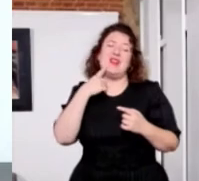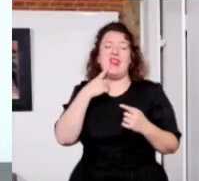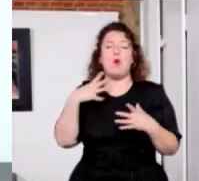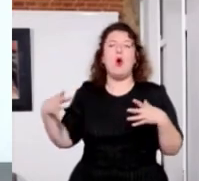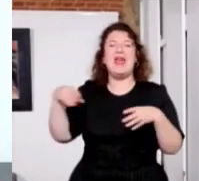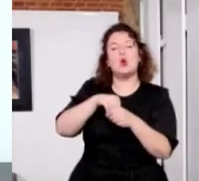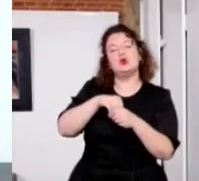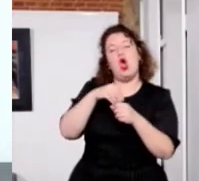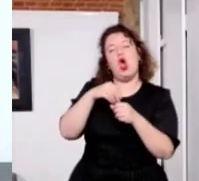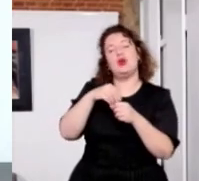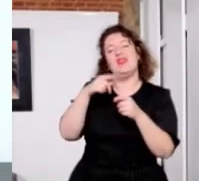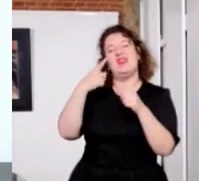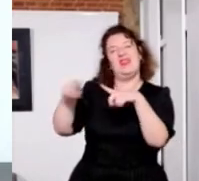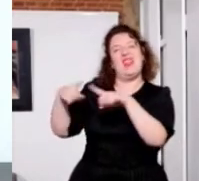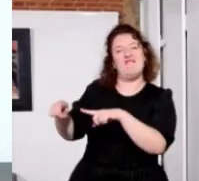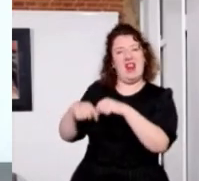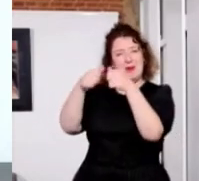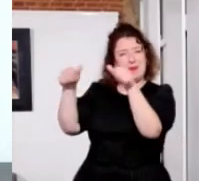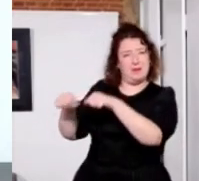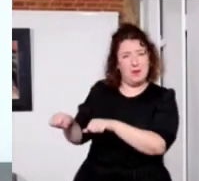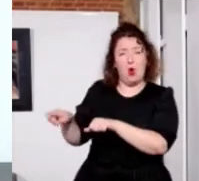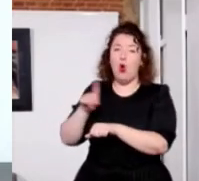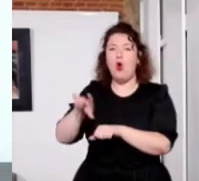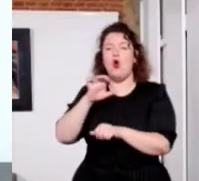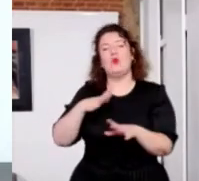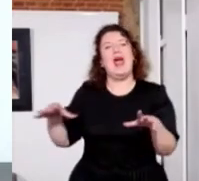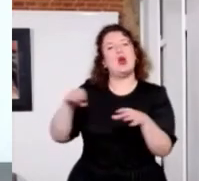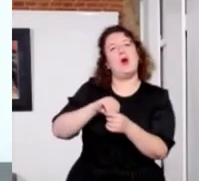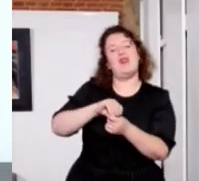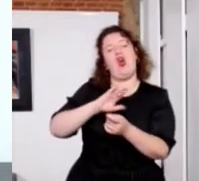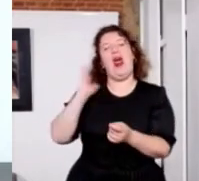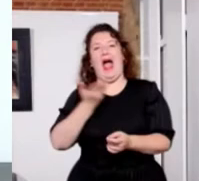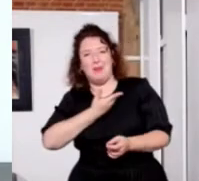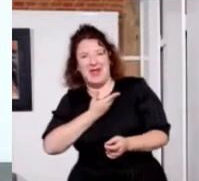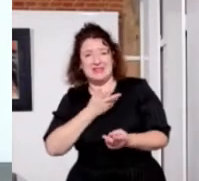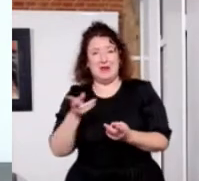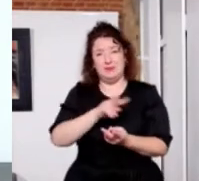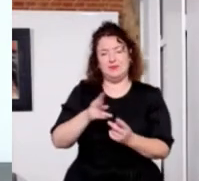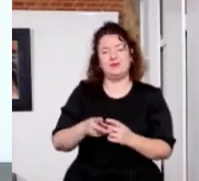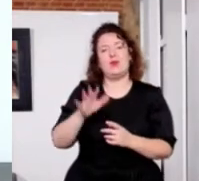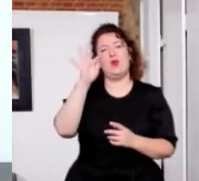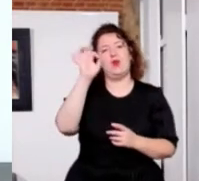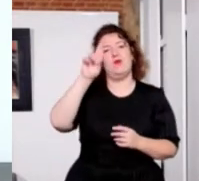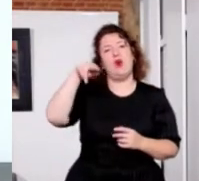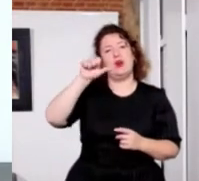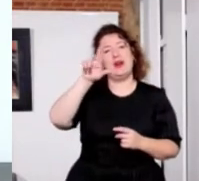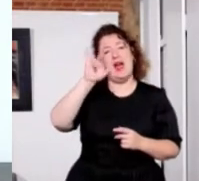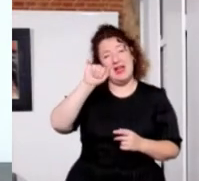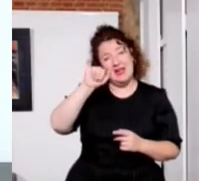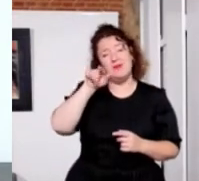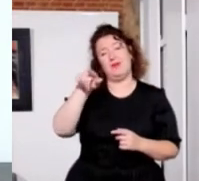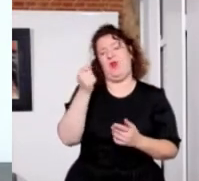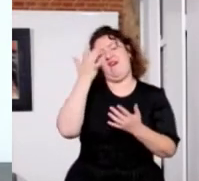otros sociólogos hablan de la incorporación adversa. Dice Emanuela Fornari, que es una filósofa